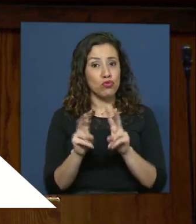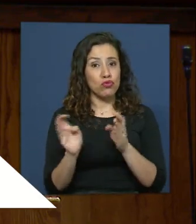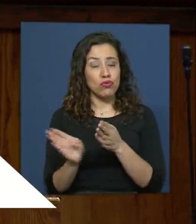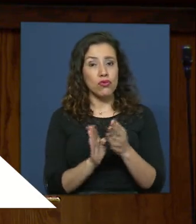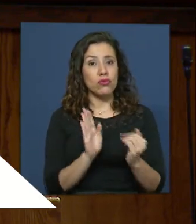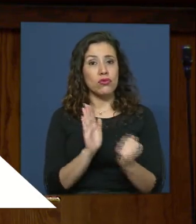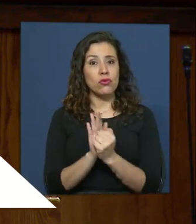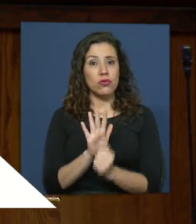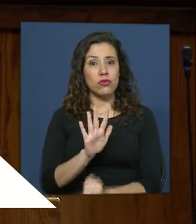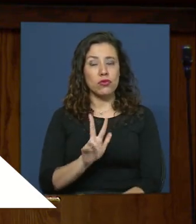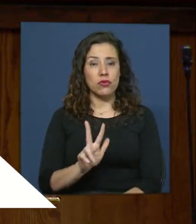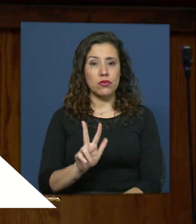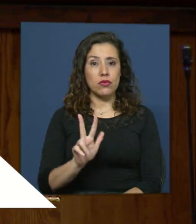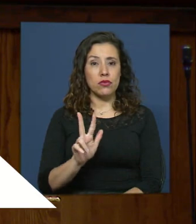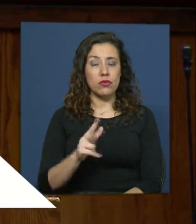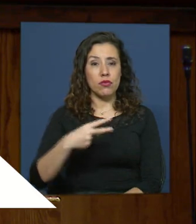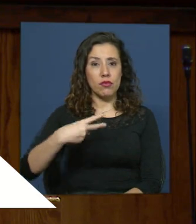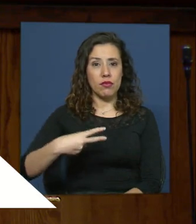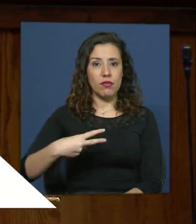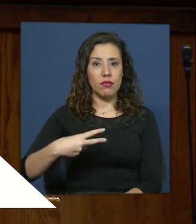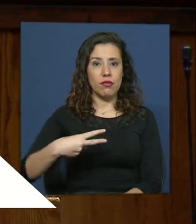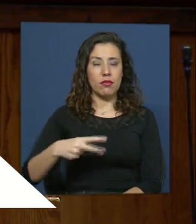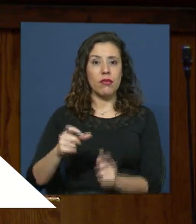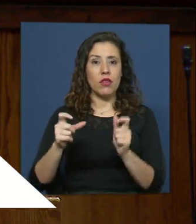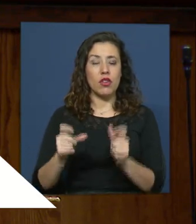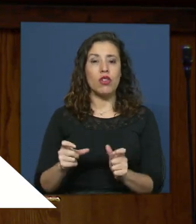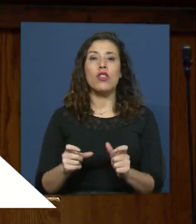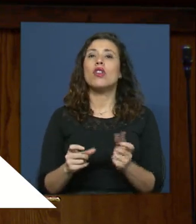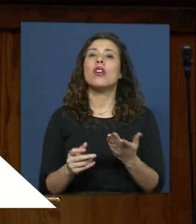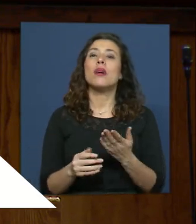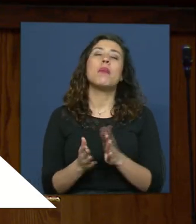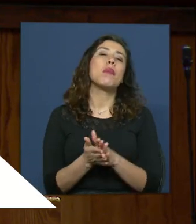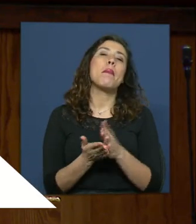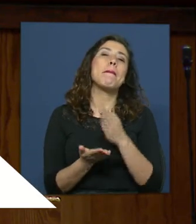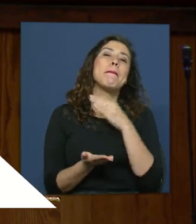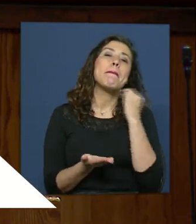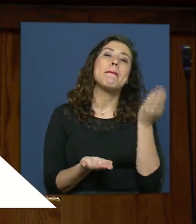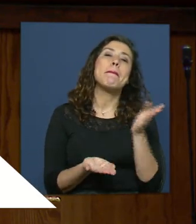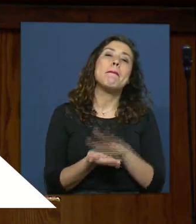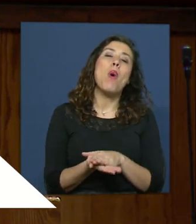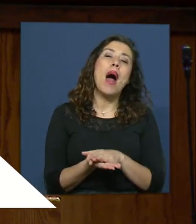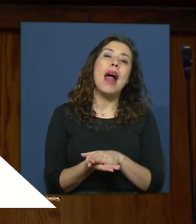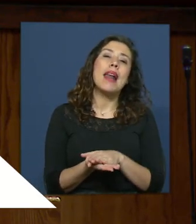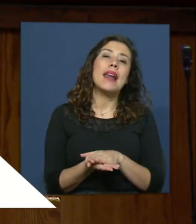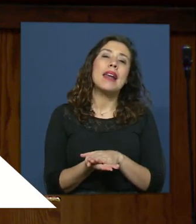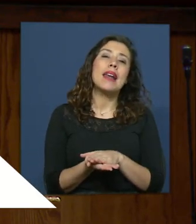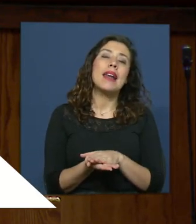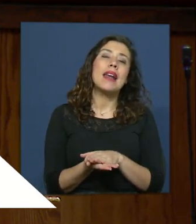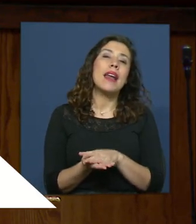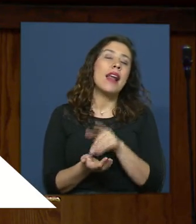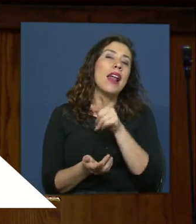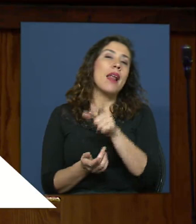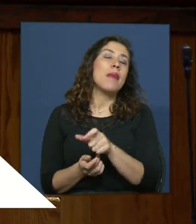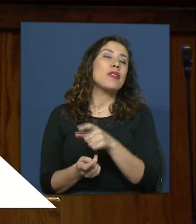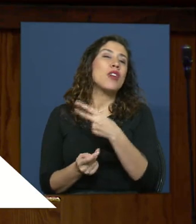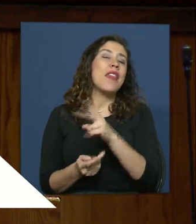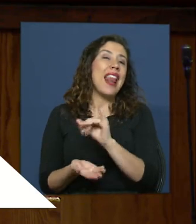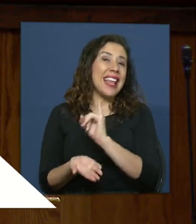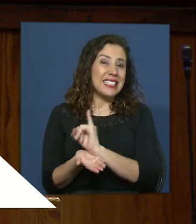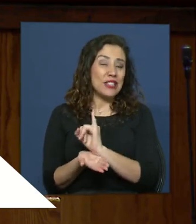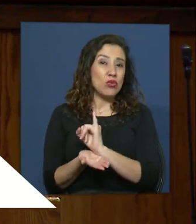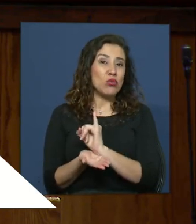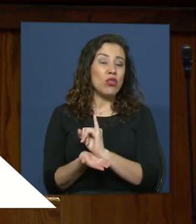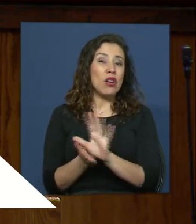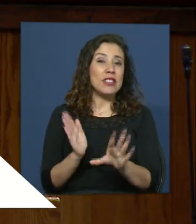el artículo 58H, que regula el caso de muerte del constituyente de la entidad, Se agrega,